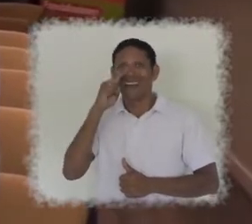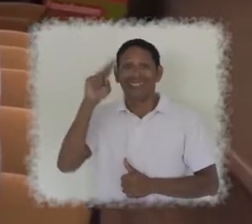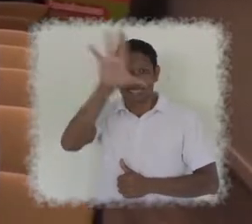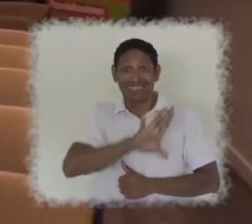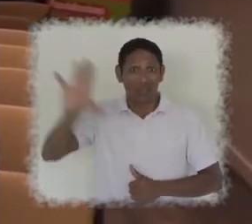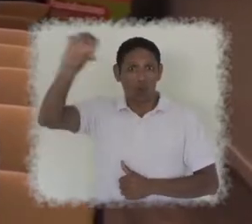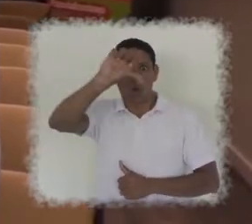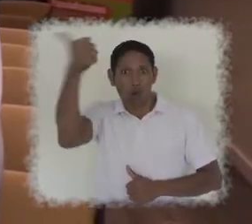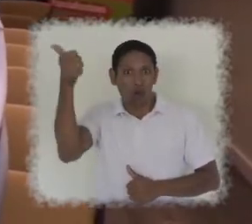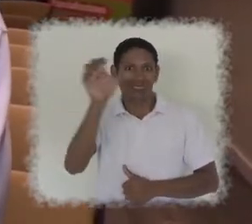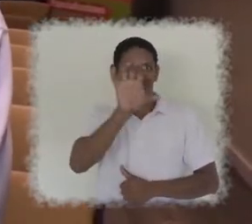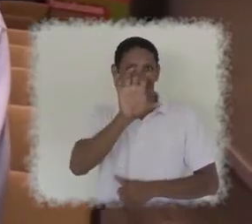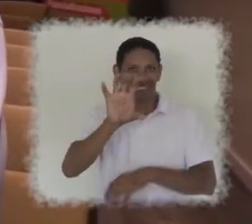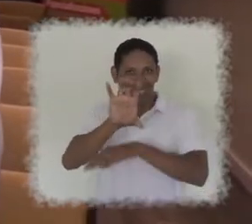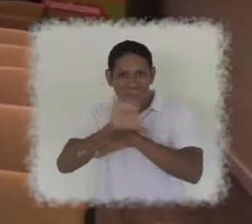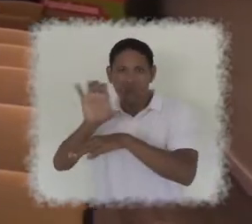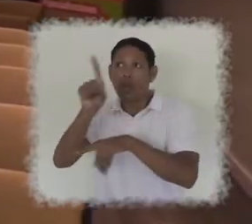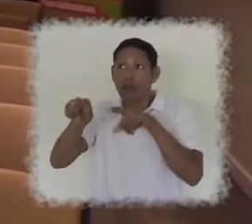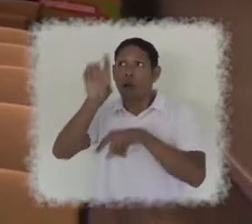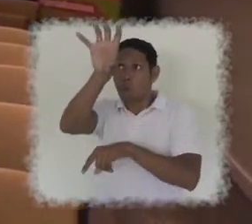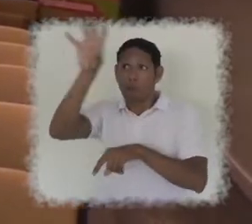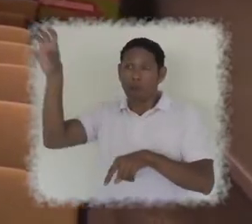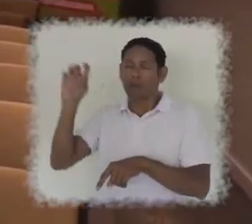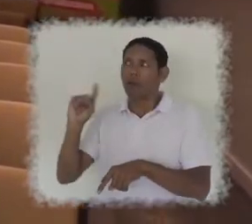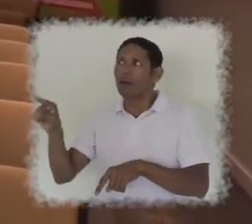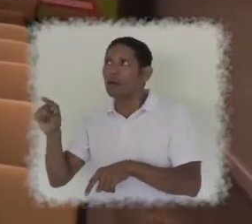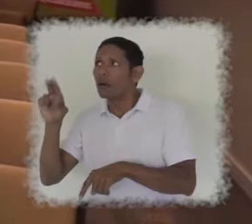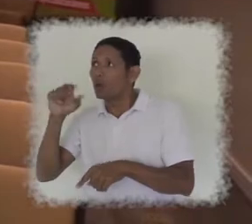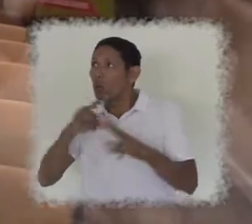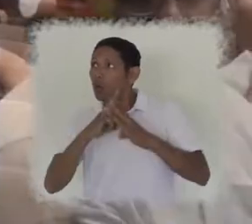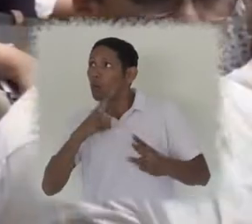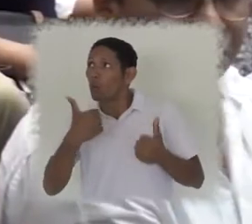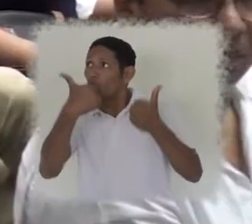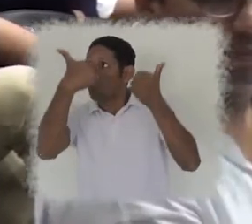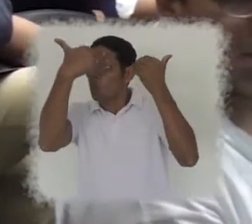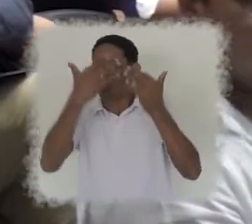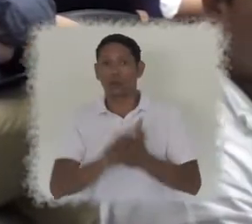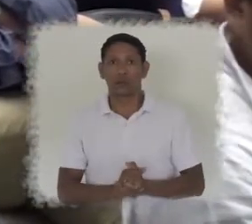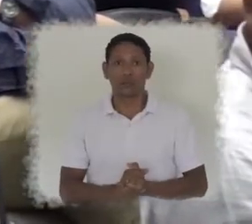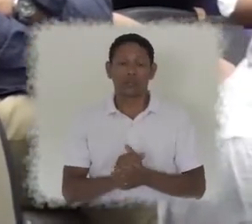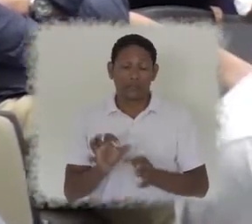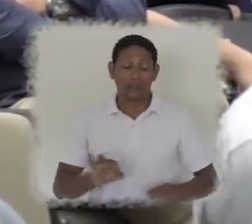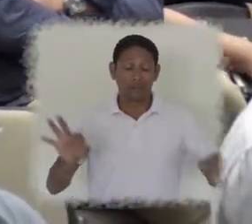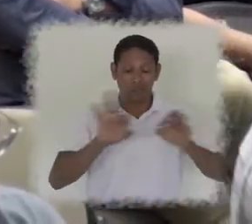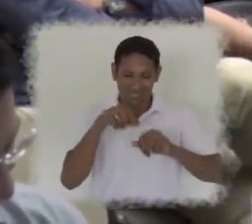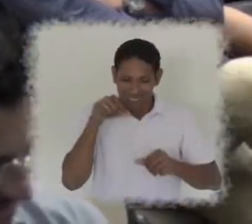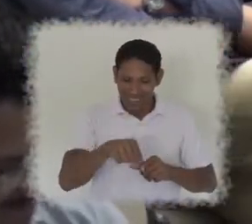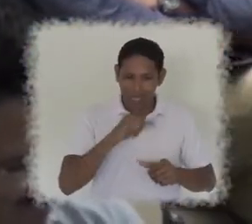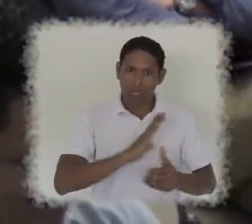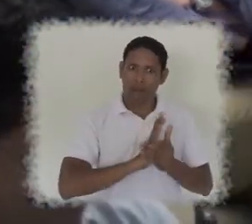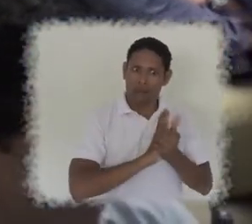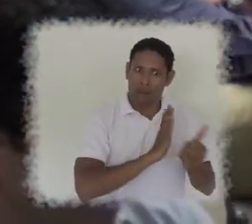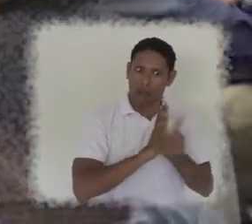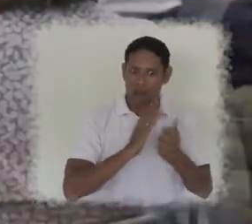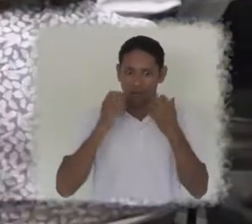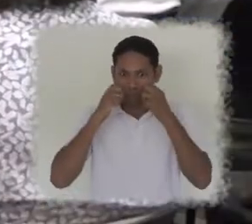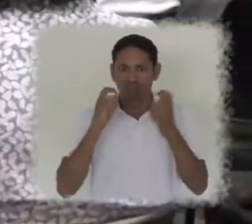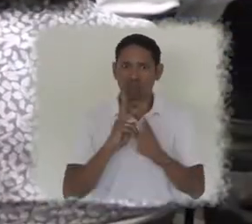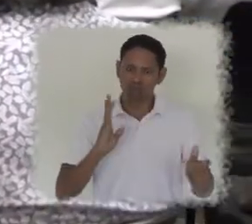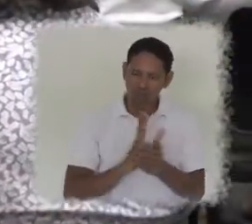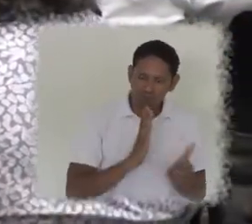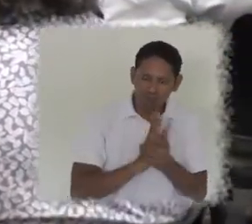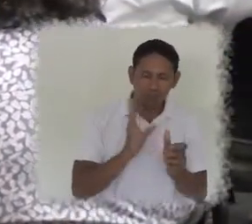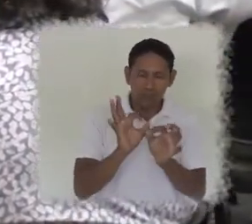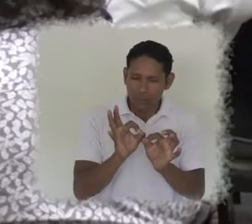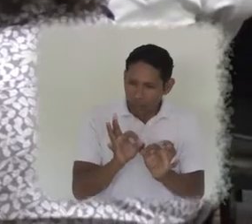sino a nivel nacional, en algunos casos a nivel internacional. El coloquio responde a la necesidad de formar talento humano de